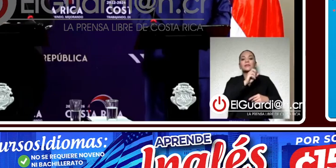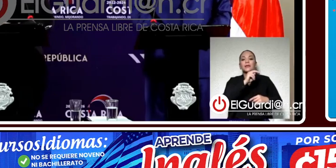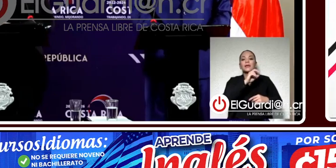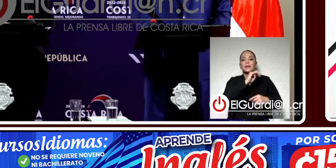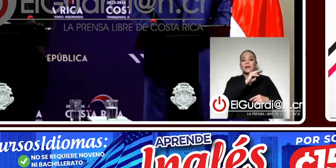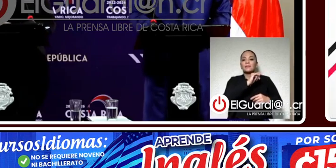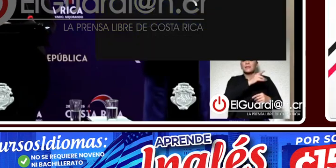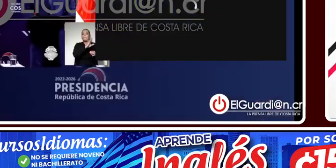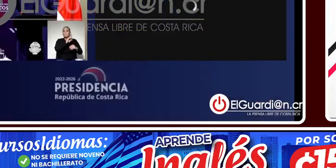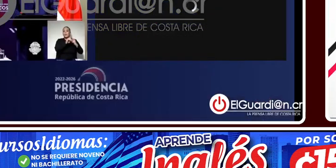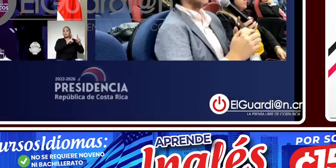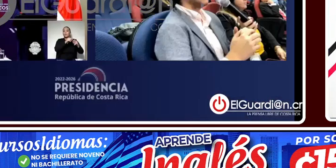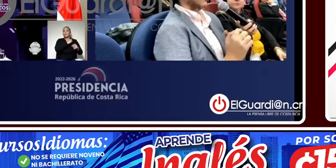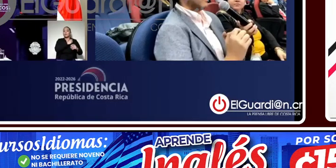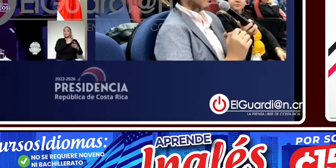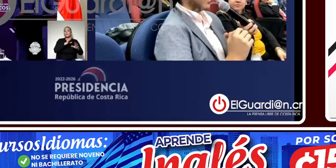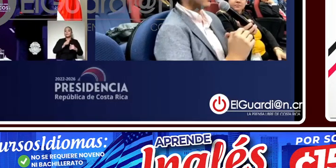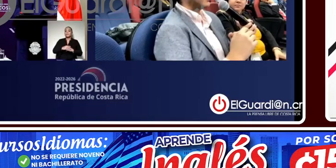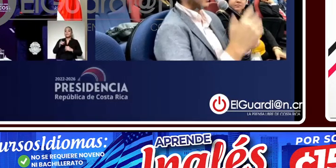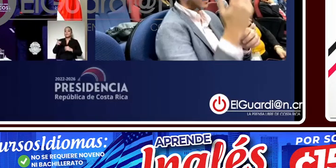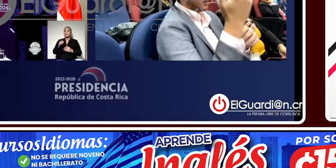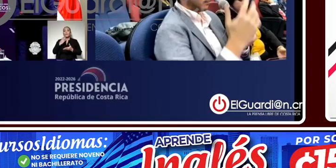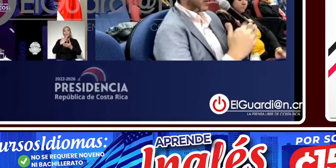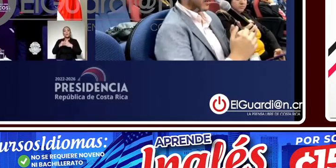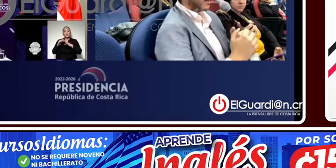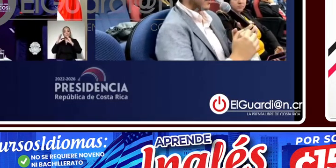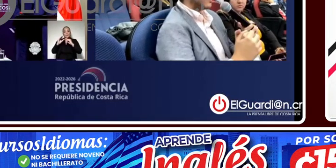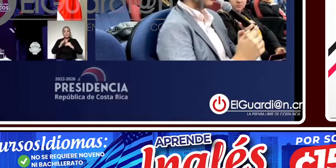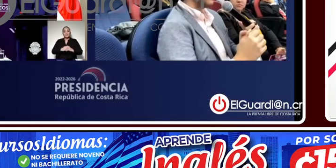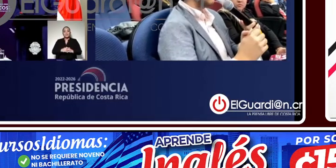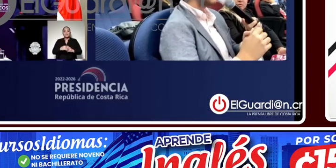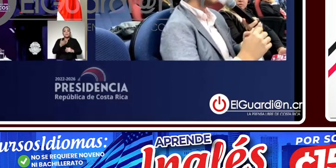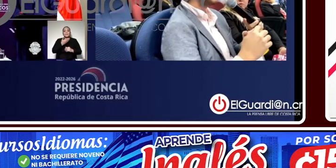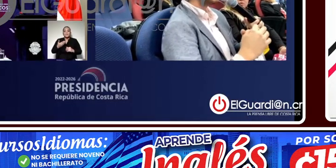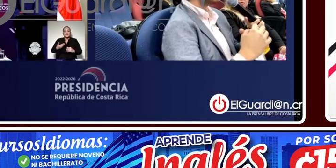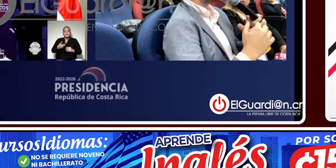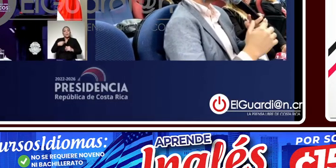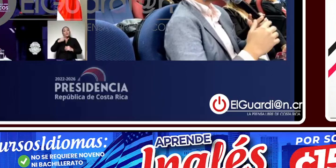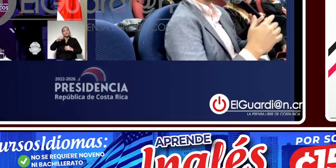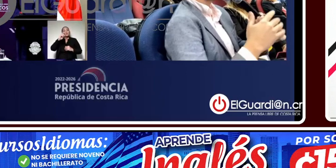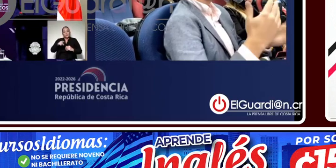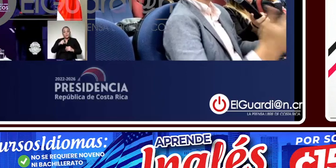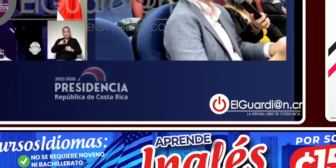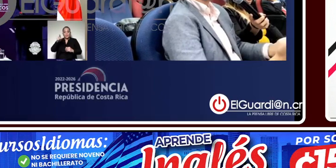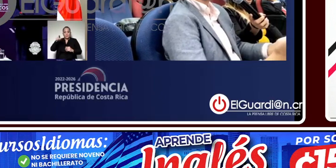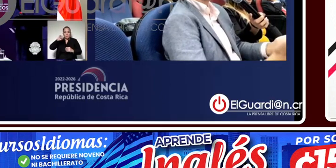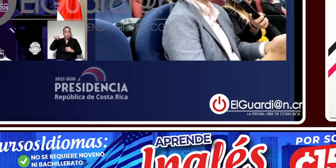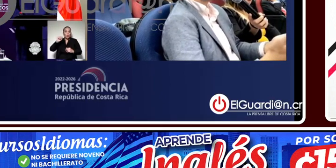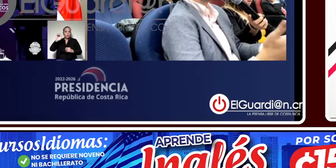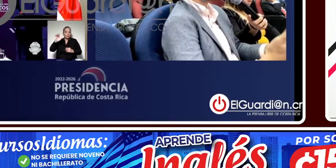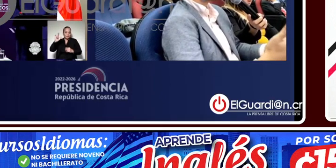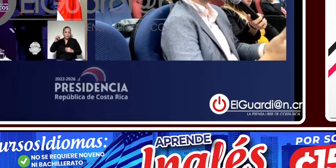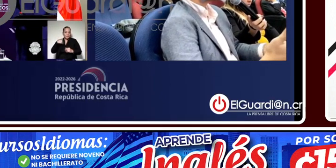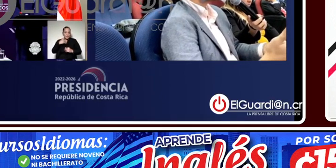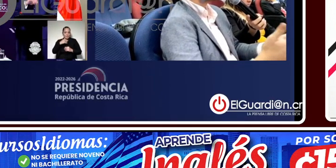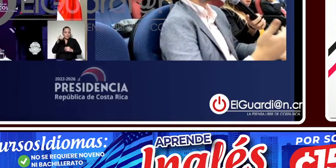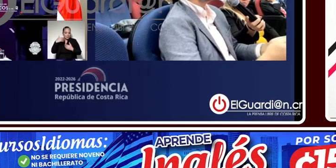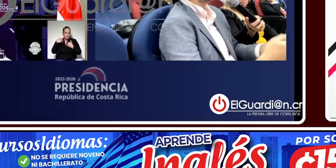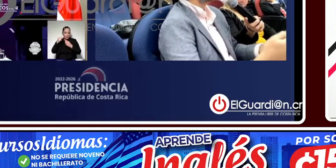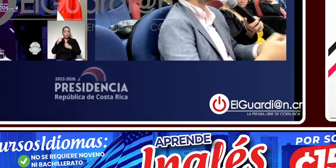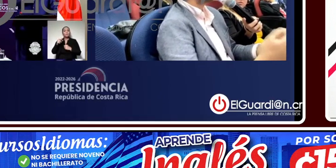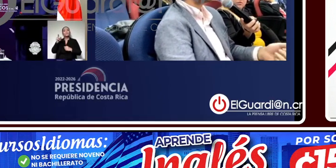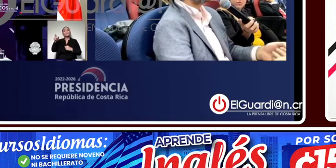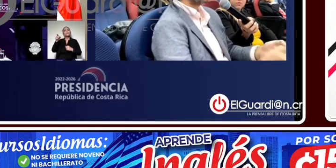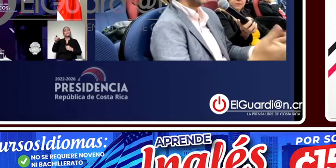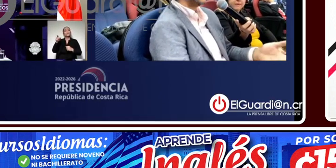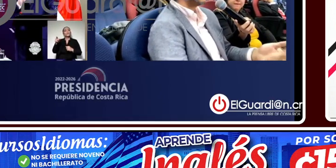Yesenia ya preguntó, perdón, doña Yesenia. Buenas tardes, presidente. Una consulta, doña Jocelyn, porque usted lo mencionó antes muy rápidamente de por qué usted